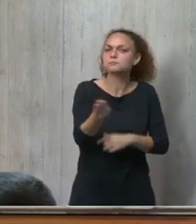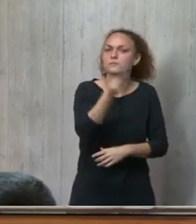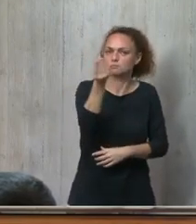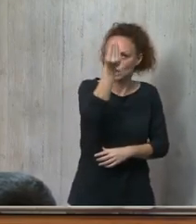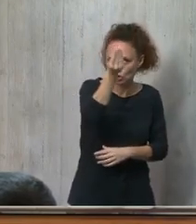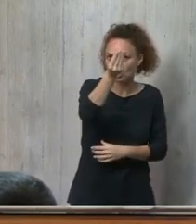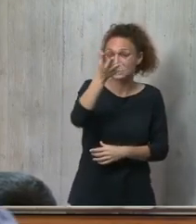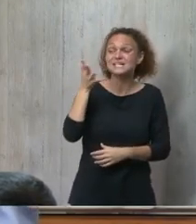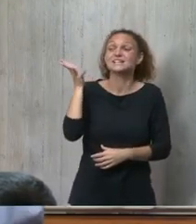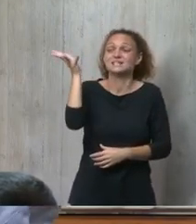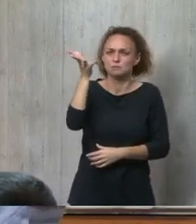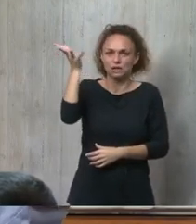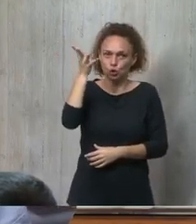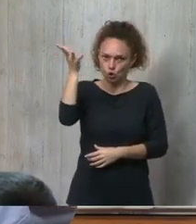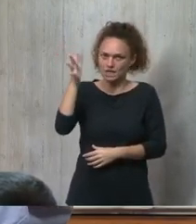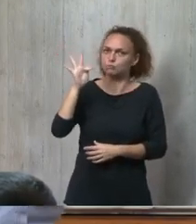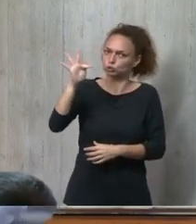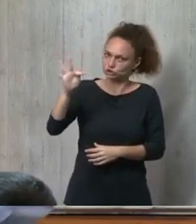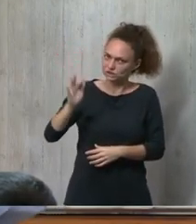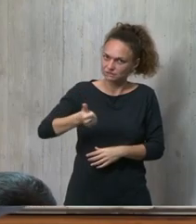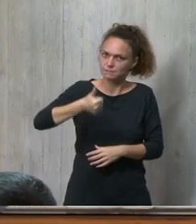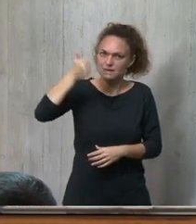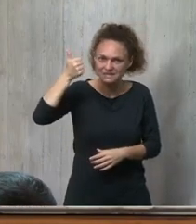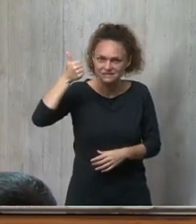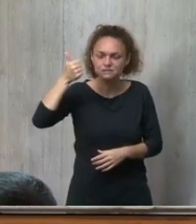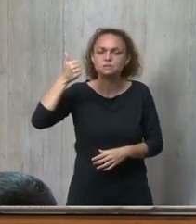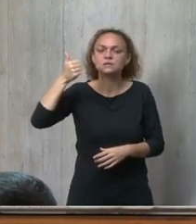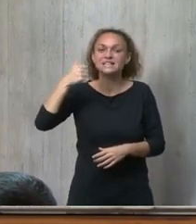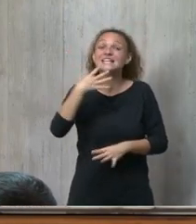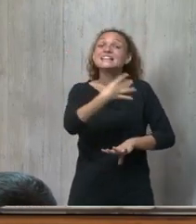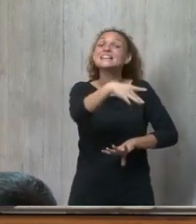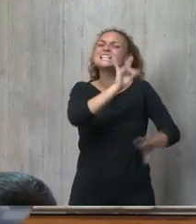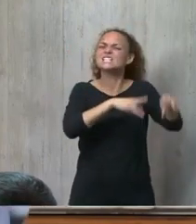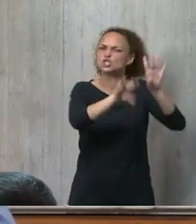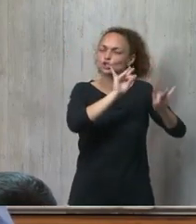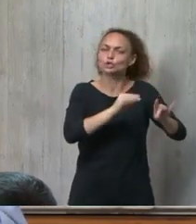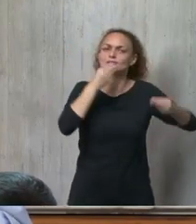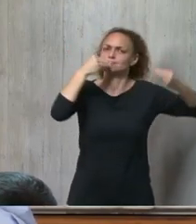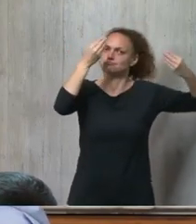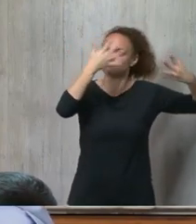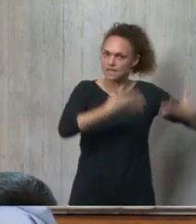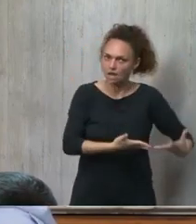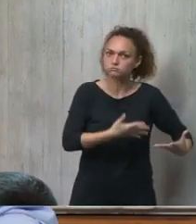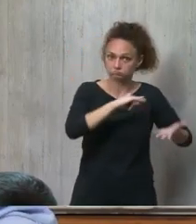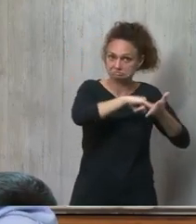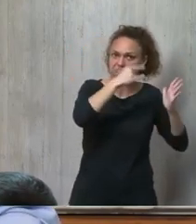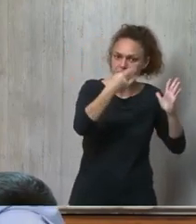más favorable. Acierto, creo que es la palabra adecuada, de las decisiones técnicas al elegir